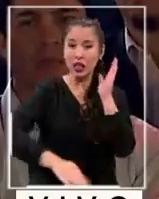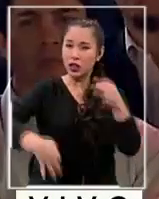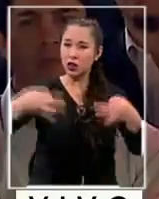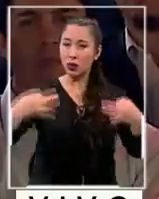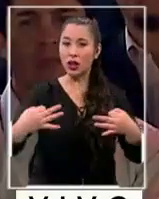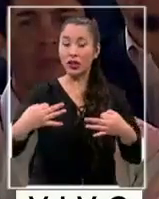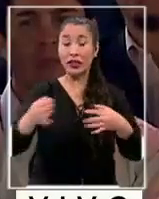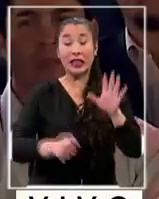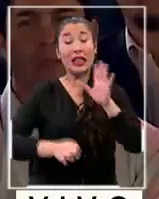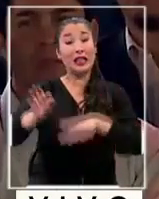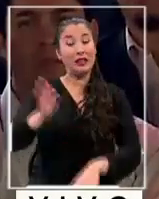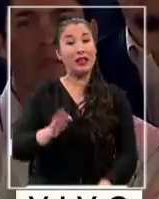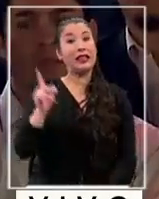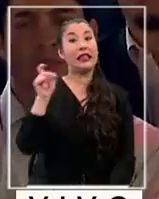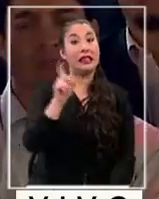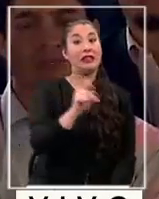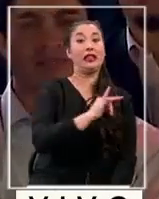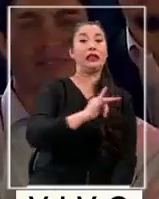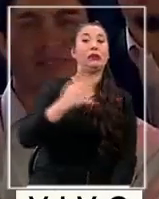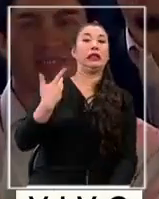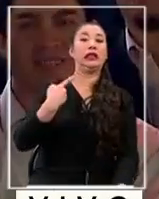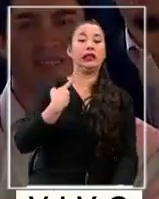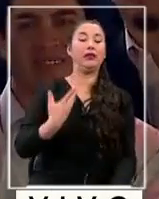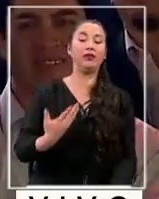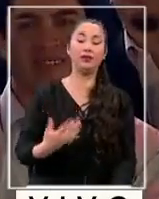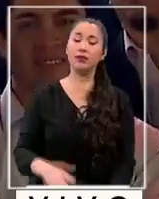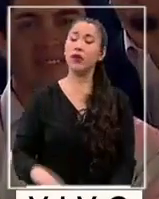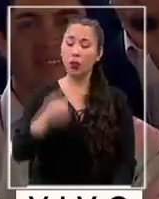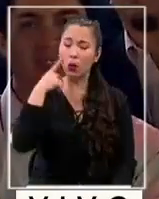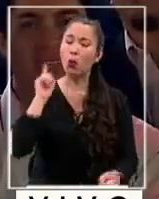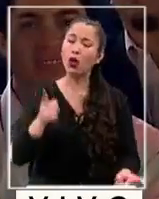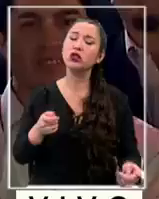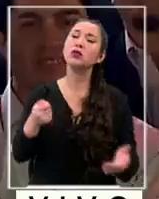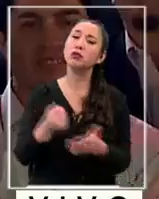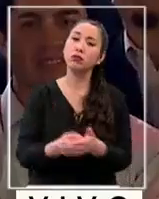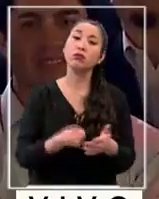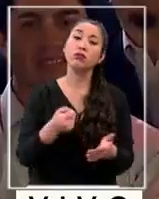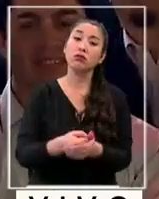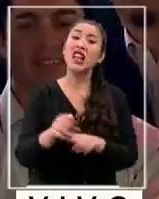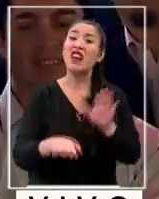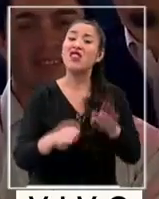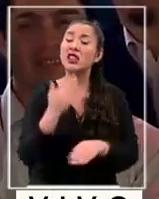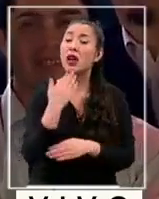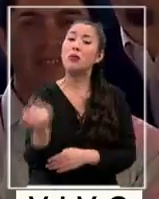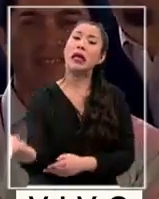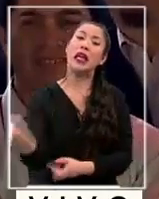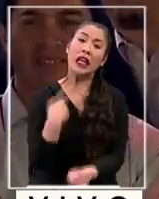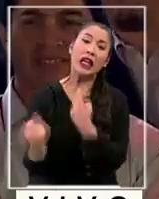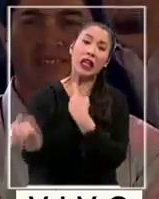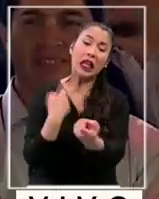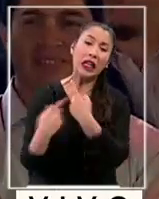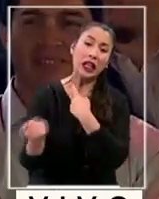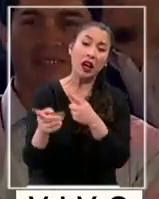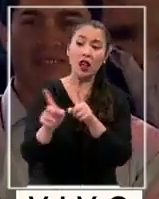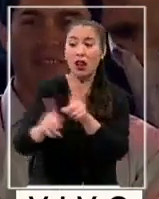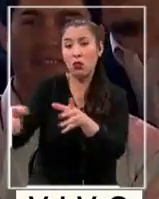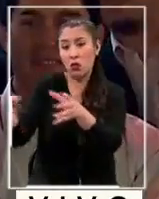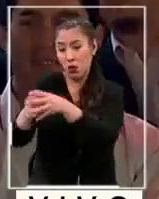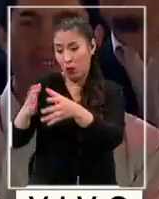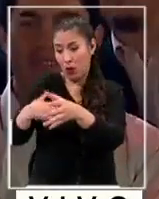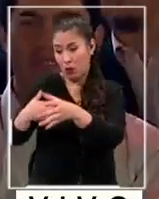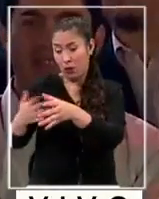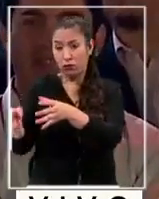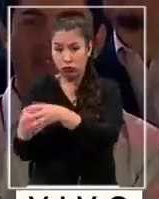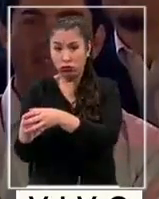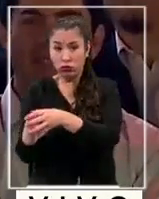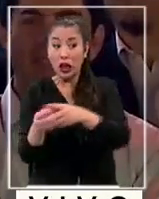veces me cuesta caro, y soy objeto de algunas críticas de algunas élites de mi sector y también del